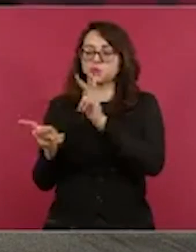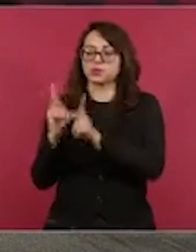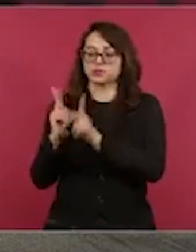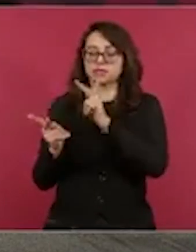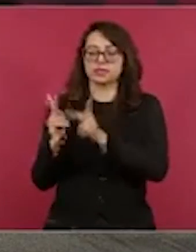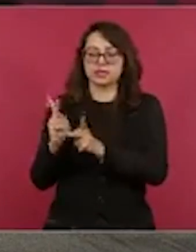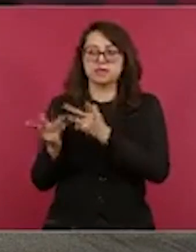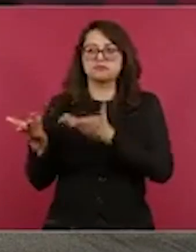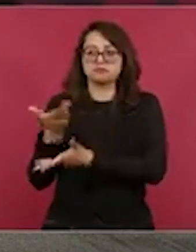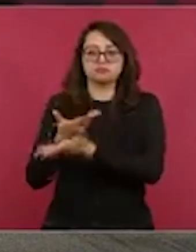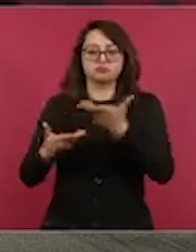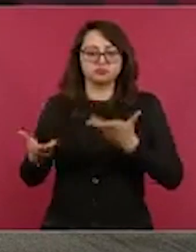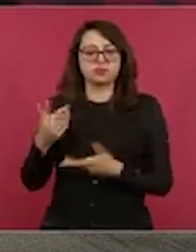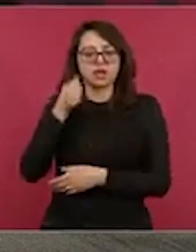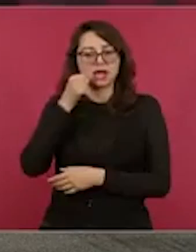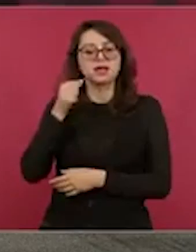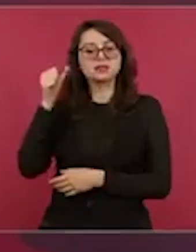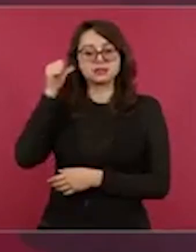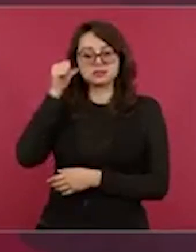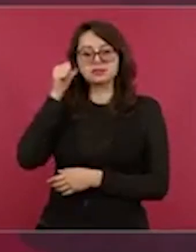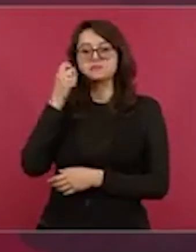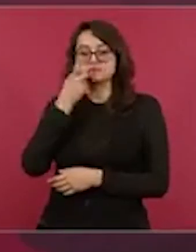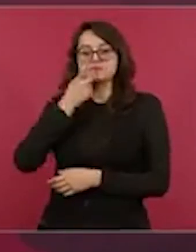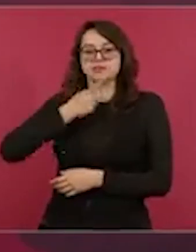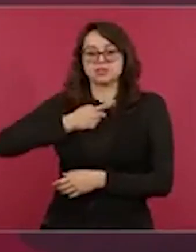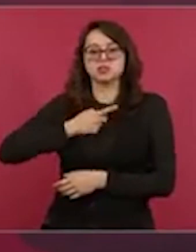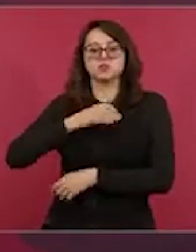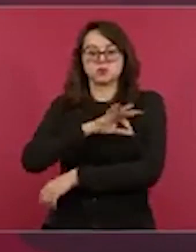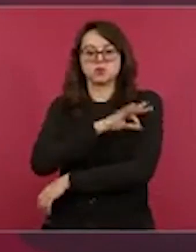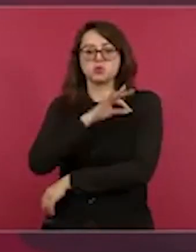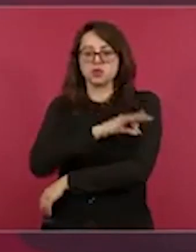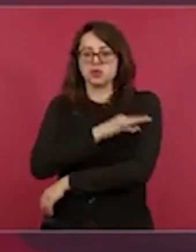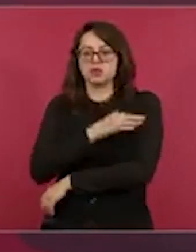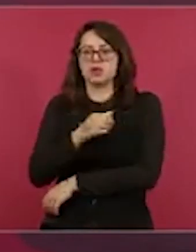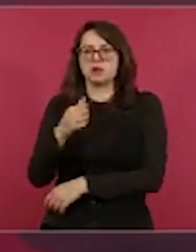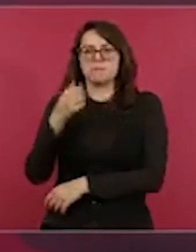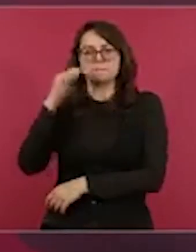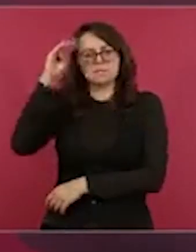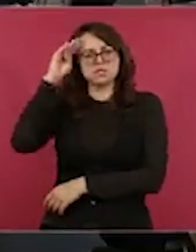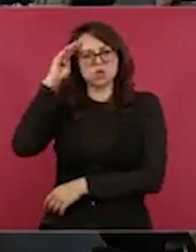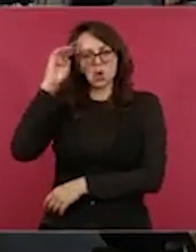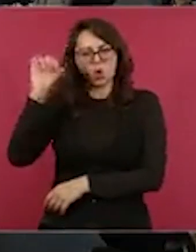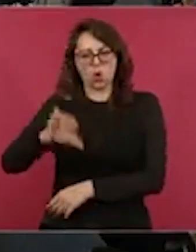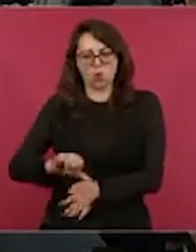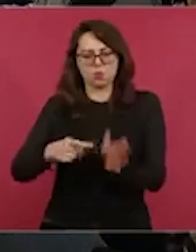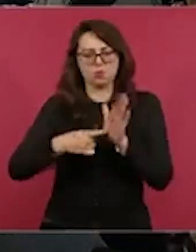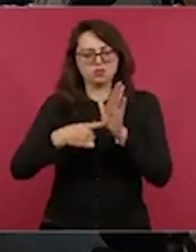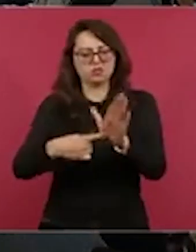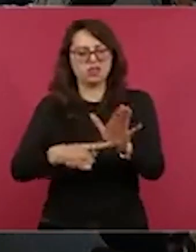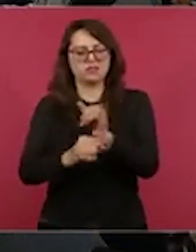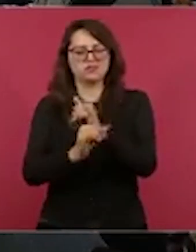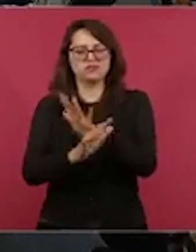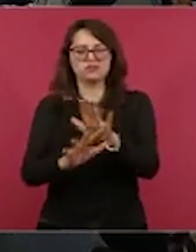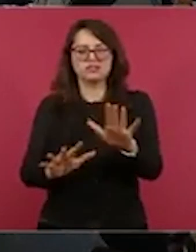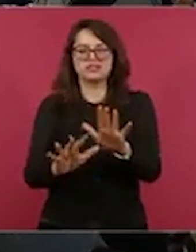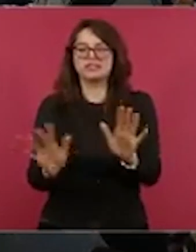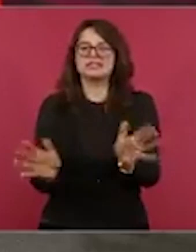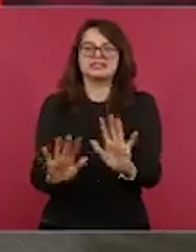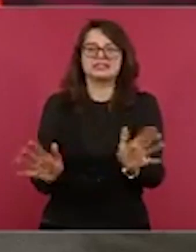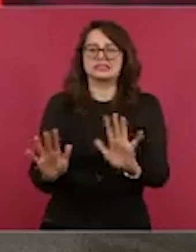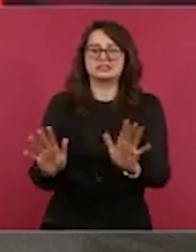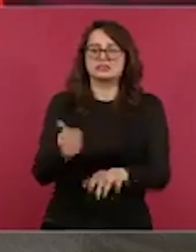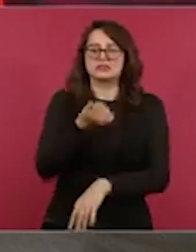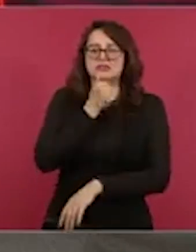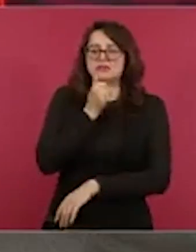del CONACYT, para explicar esto, pero dijimos no, vamos primero a que ya estén las